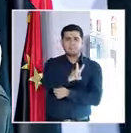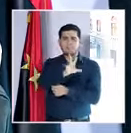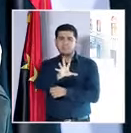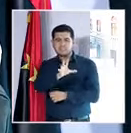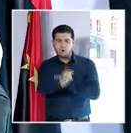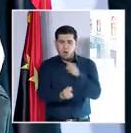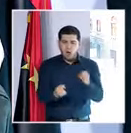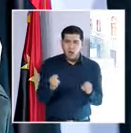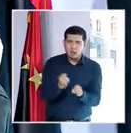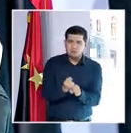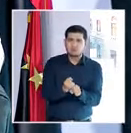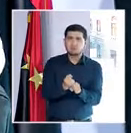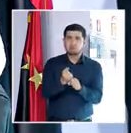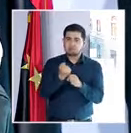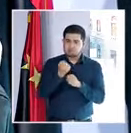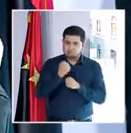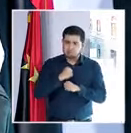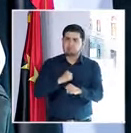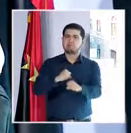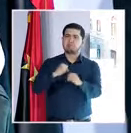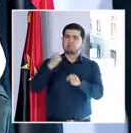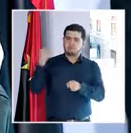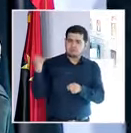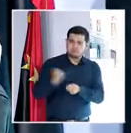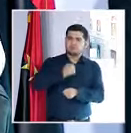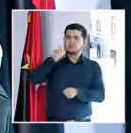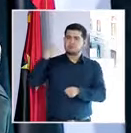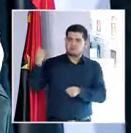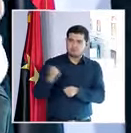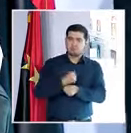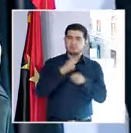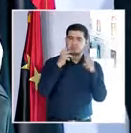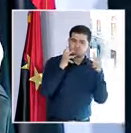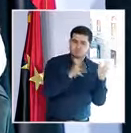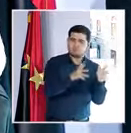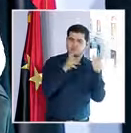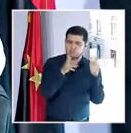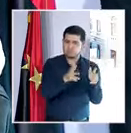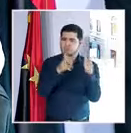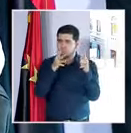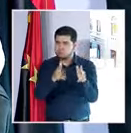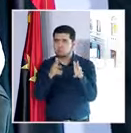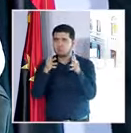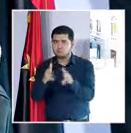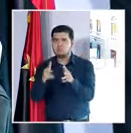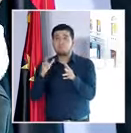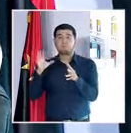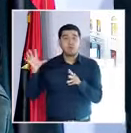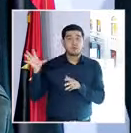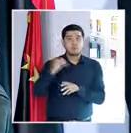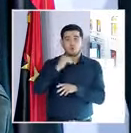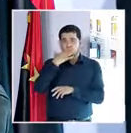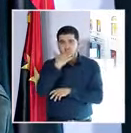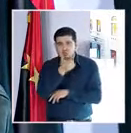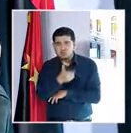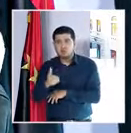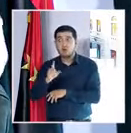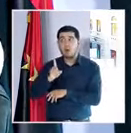25 años le llevaron educación a los niños, niñas y adolescentes de esa